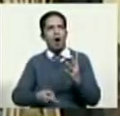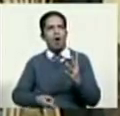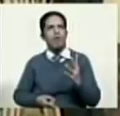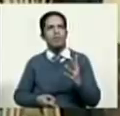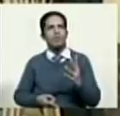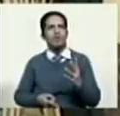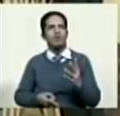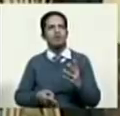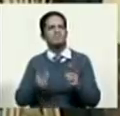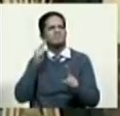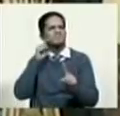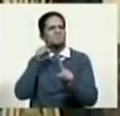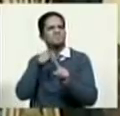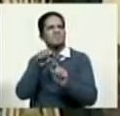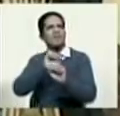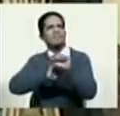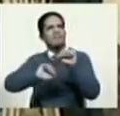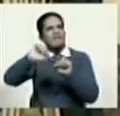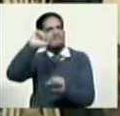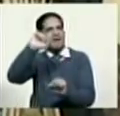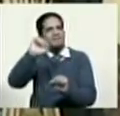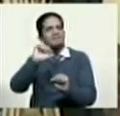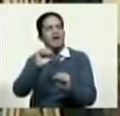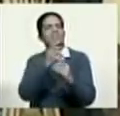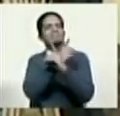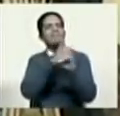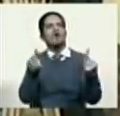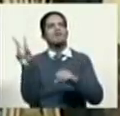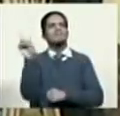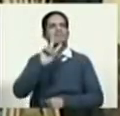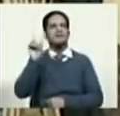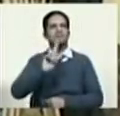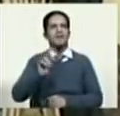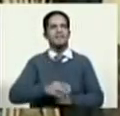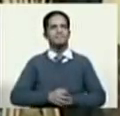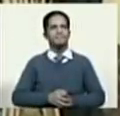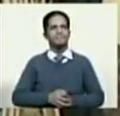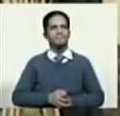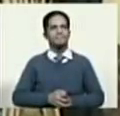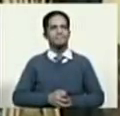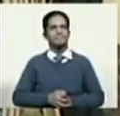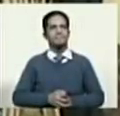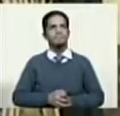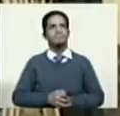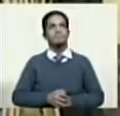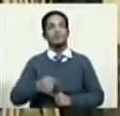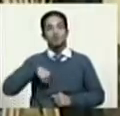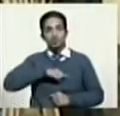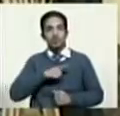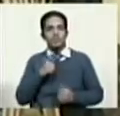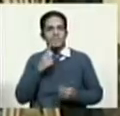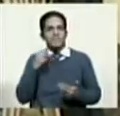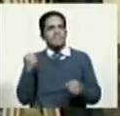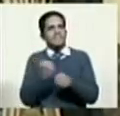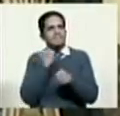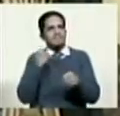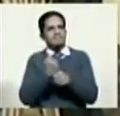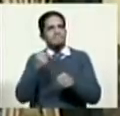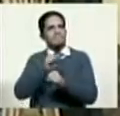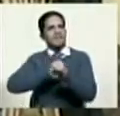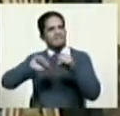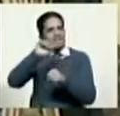es la defensa de la democracia venezolana. Estamos en una gran jornada de defensa de la democracia venezolana,